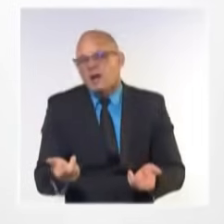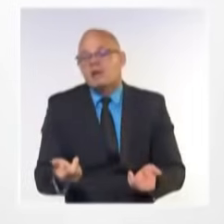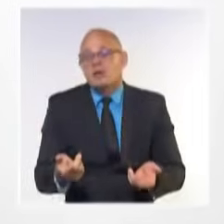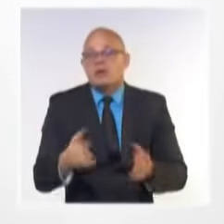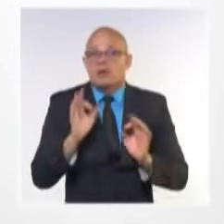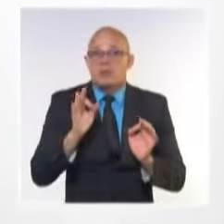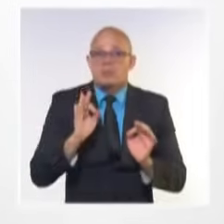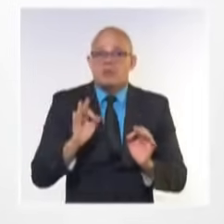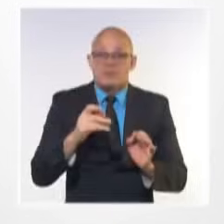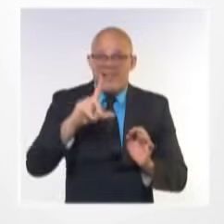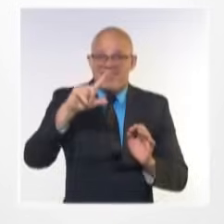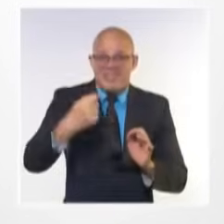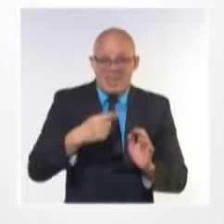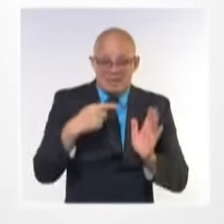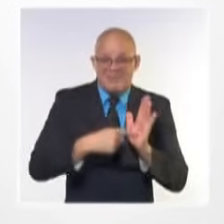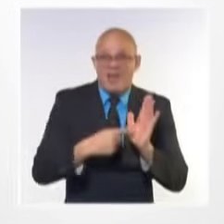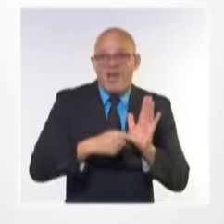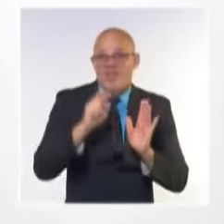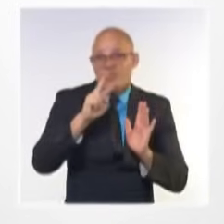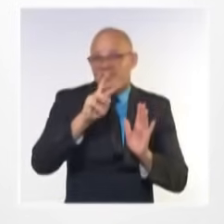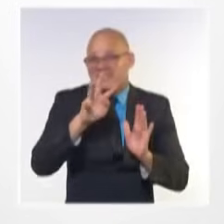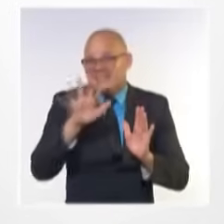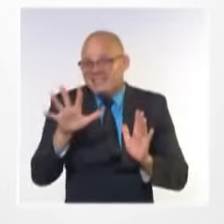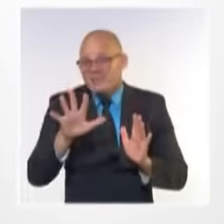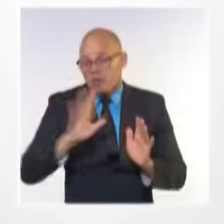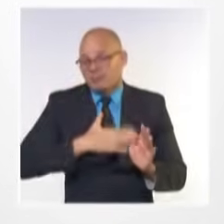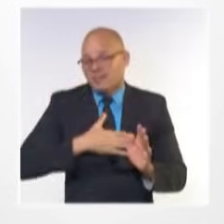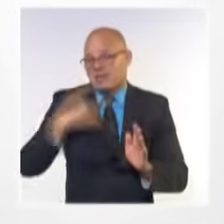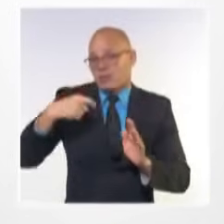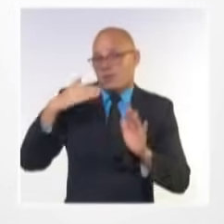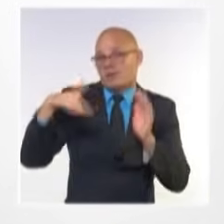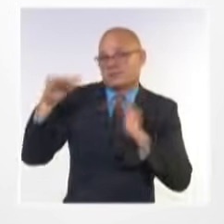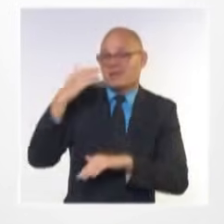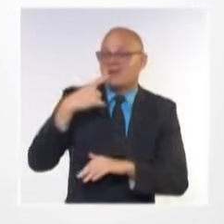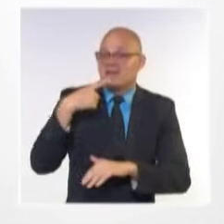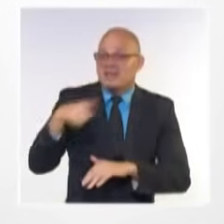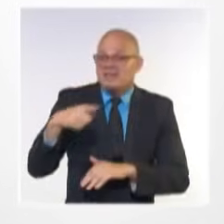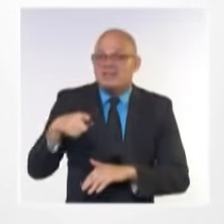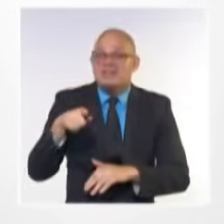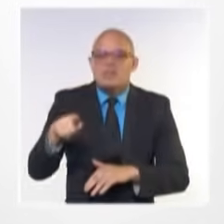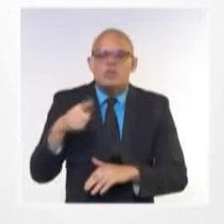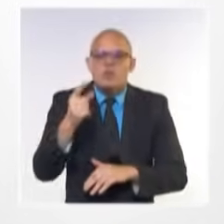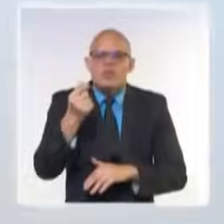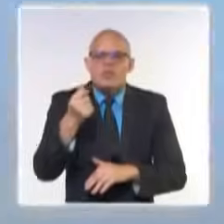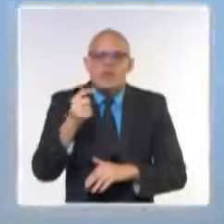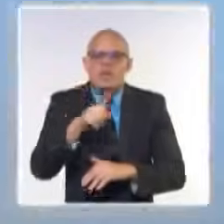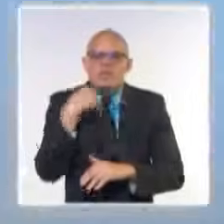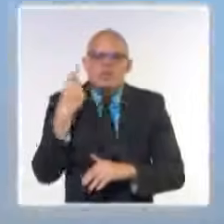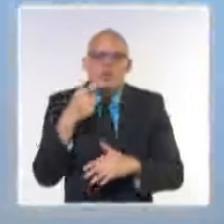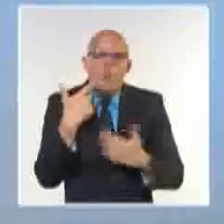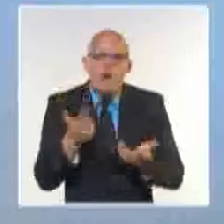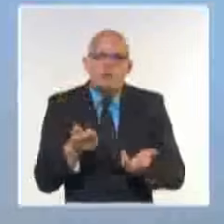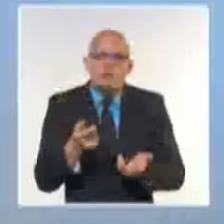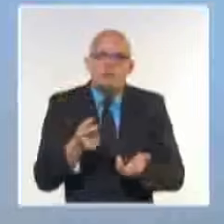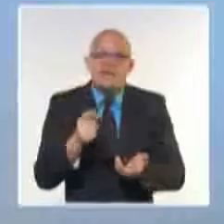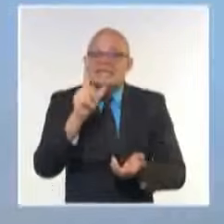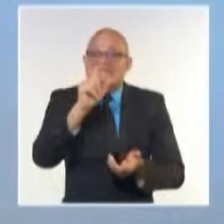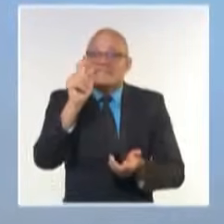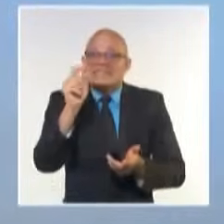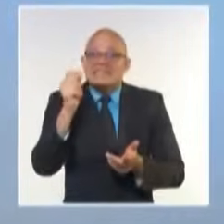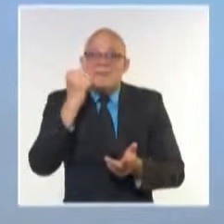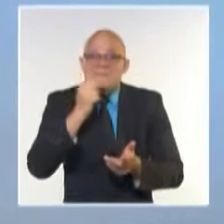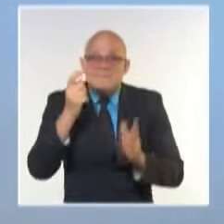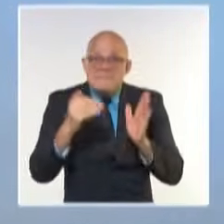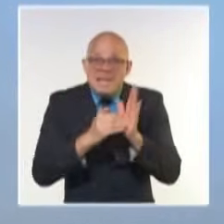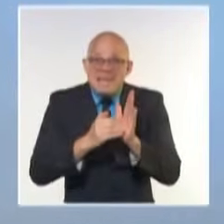Supremo, la sanción supera entonces, se incrementa de 8 a 20 años de privación de libertad. Que está en el propio código en el artículo